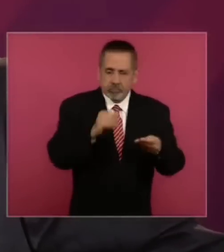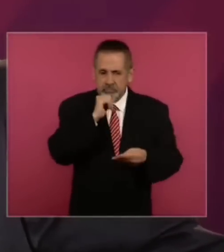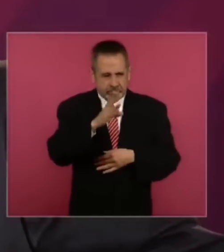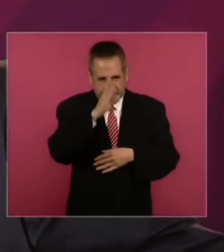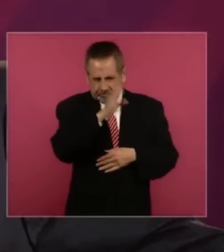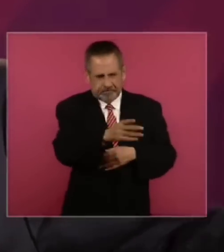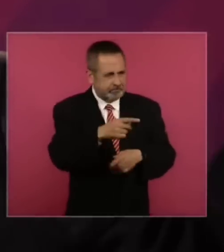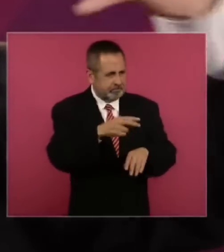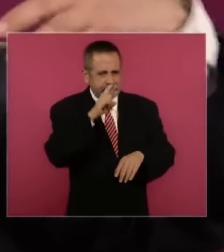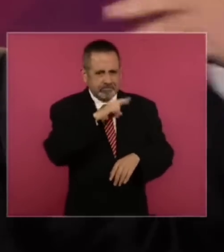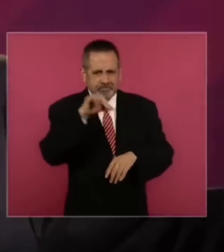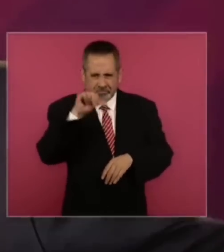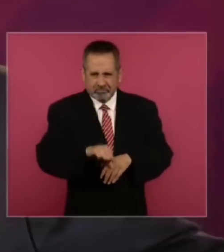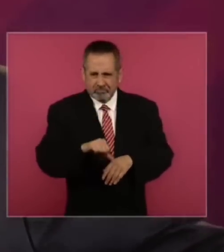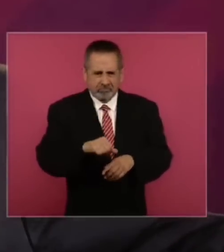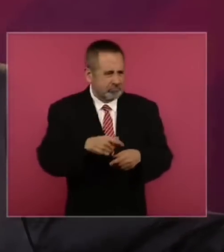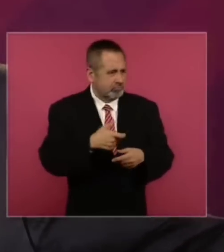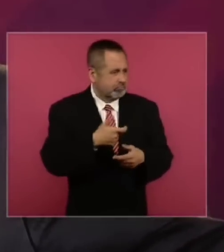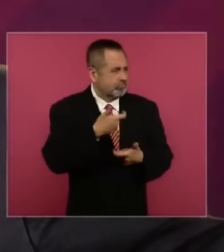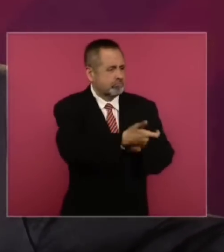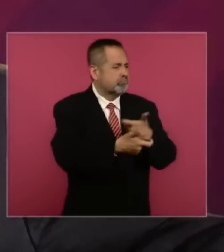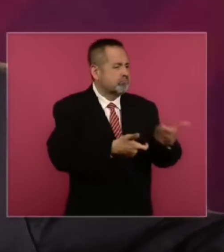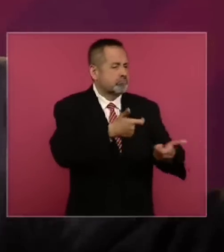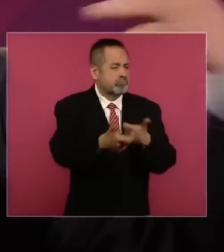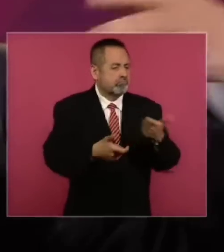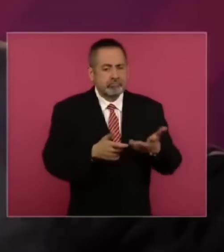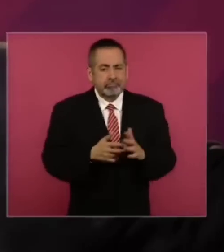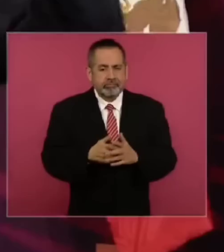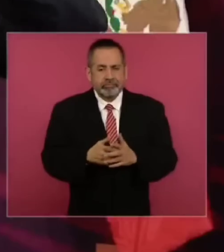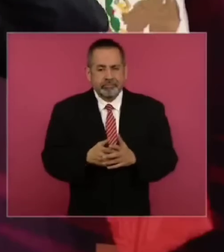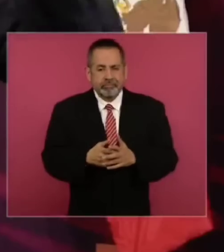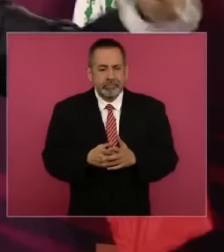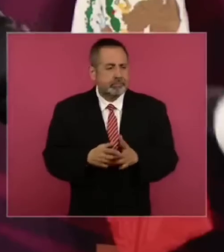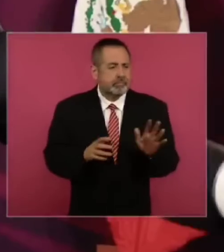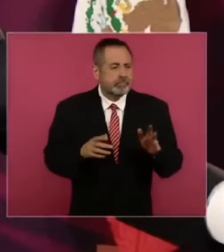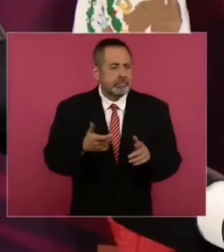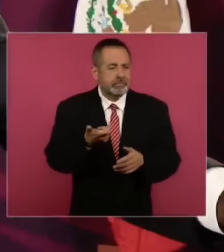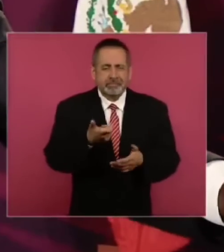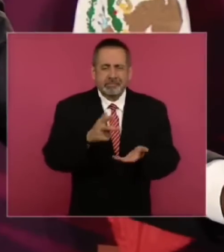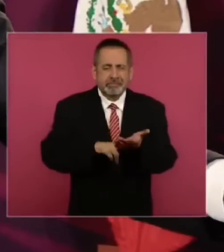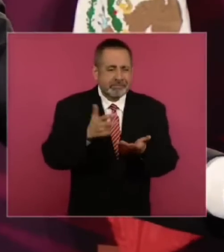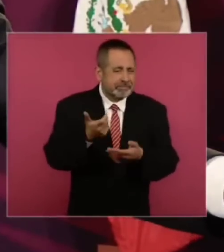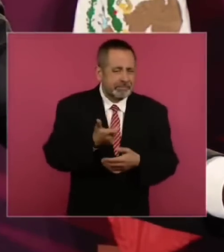nada está permitido comprar a cualquier